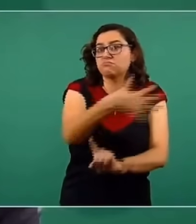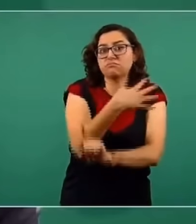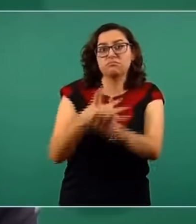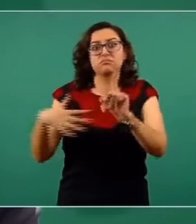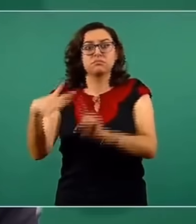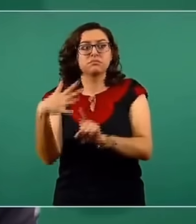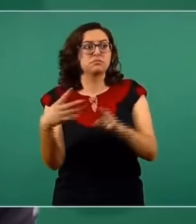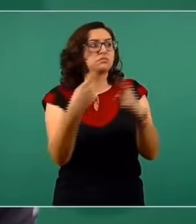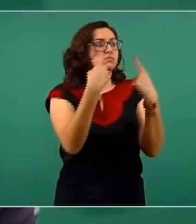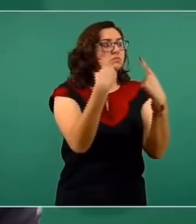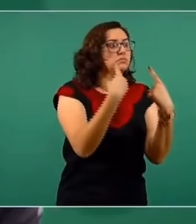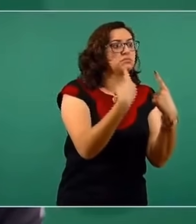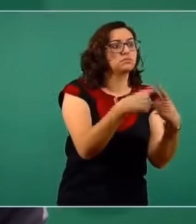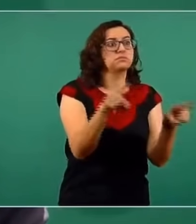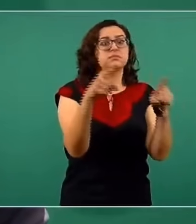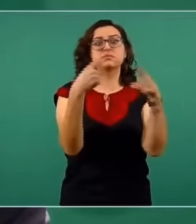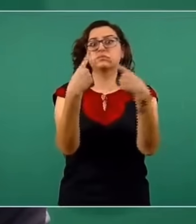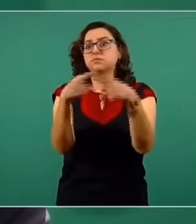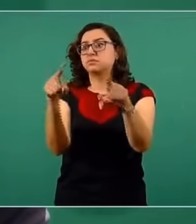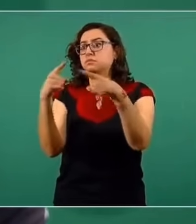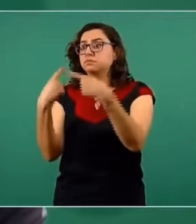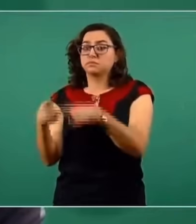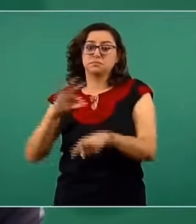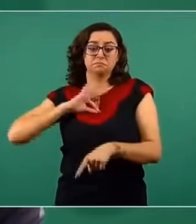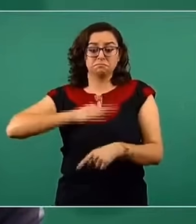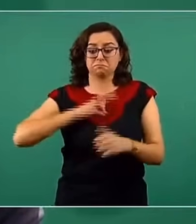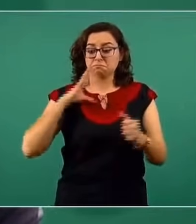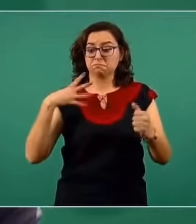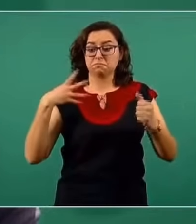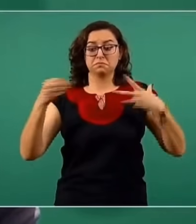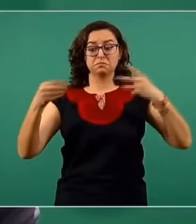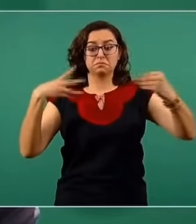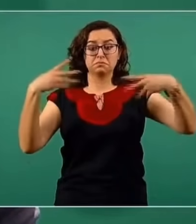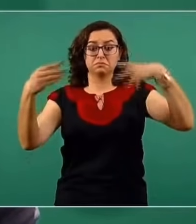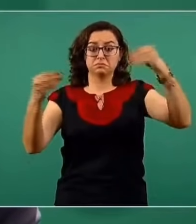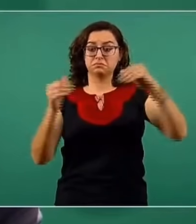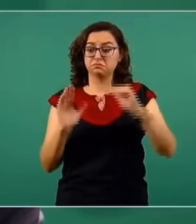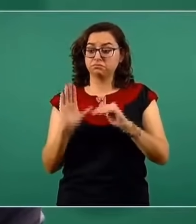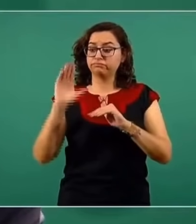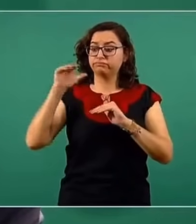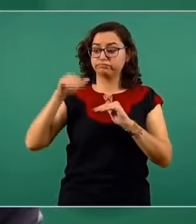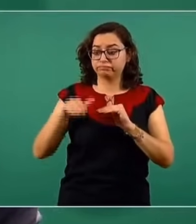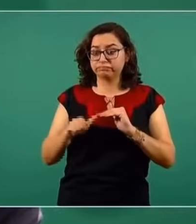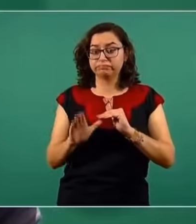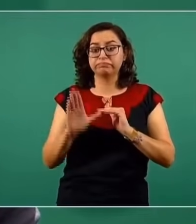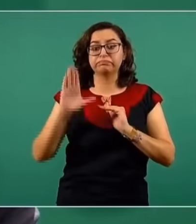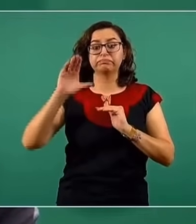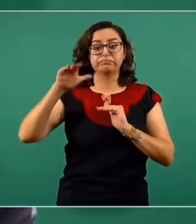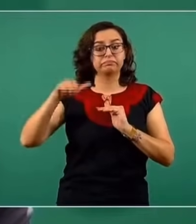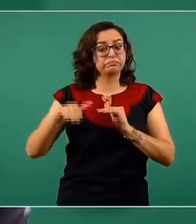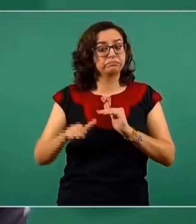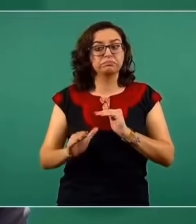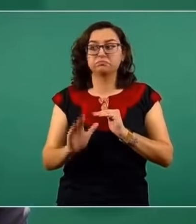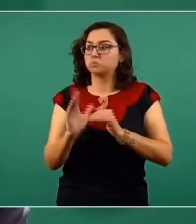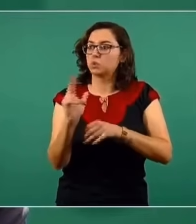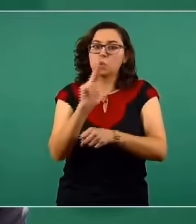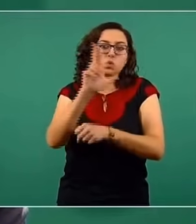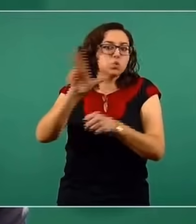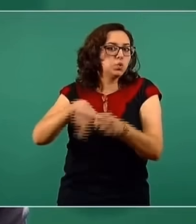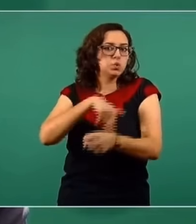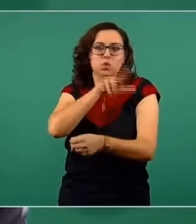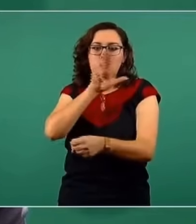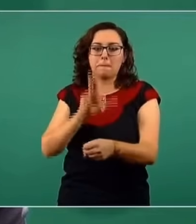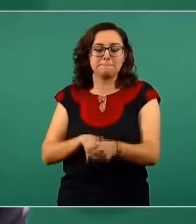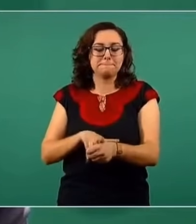que determinan que la epidemia suba o baje, aumente o disminuya. Y una de las condiciones que está